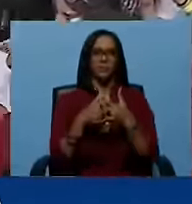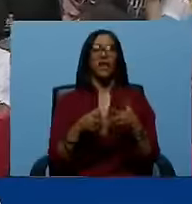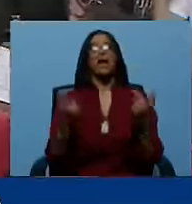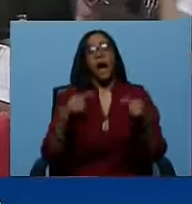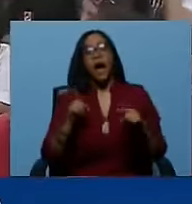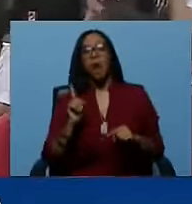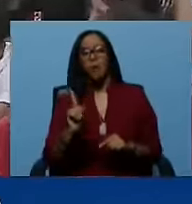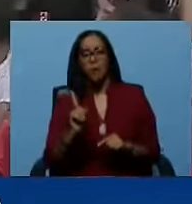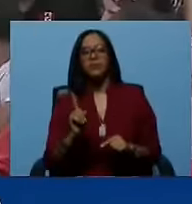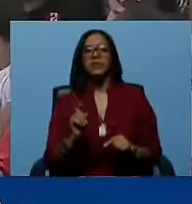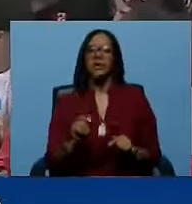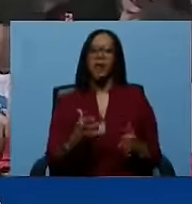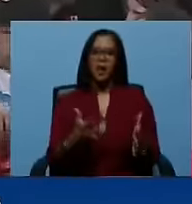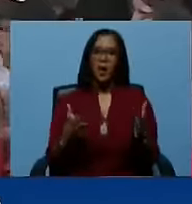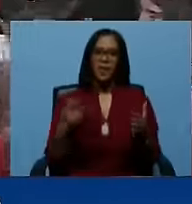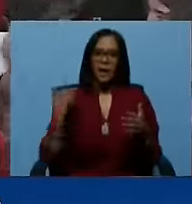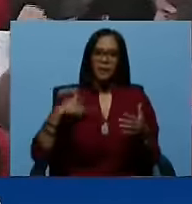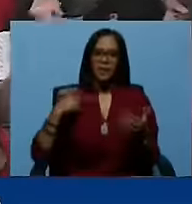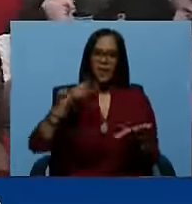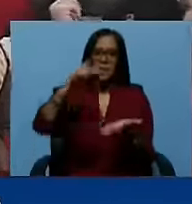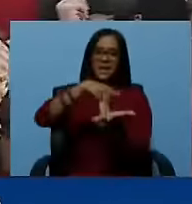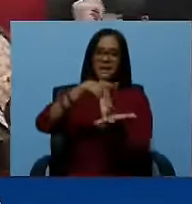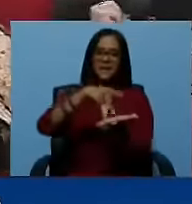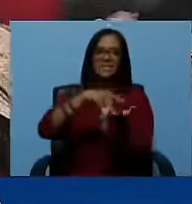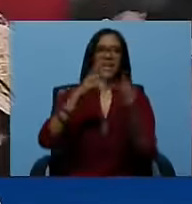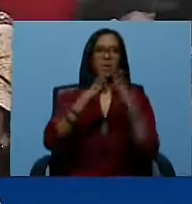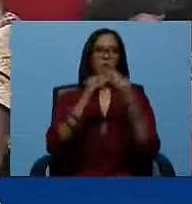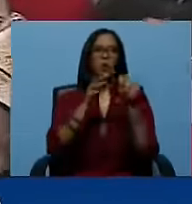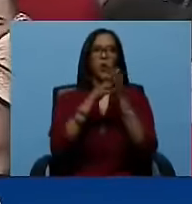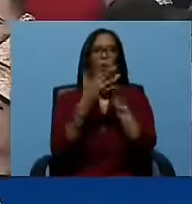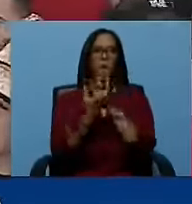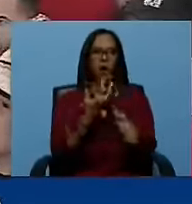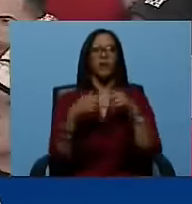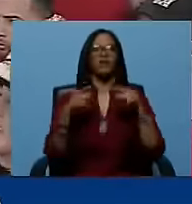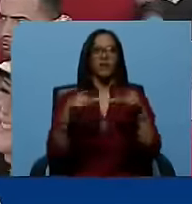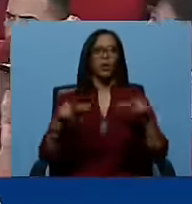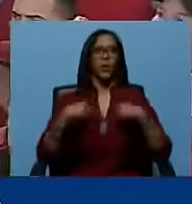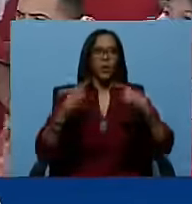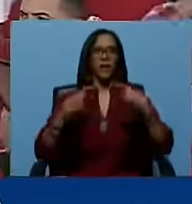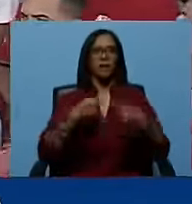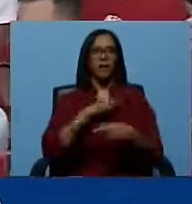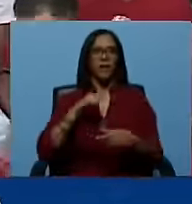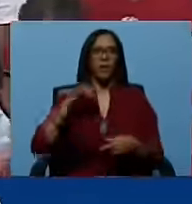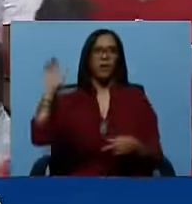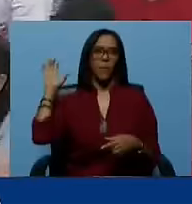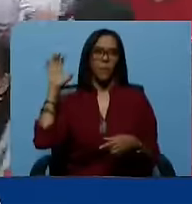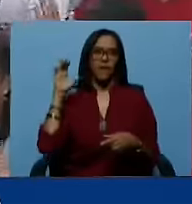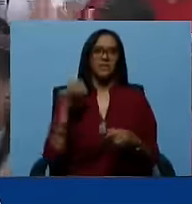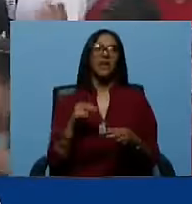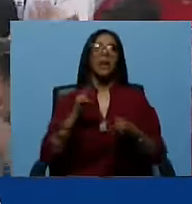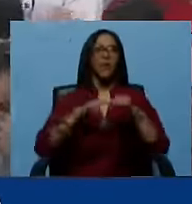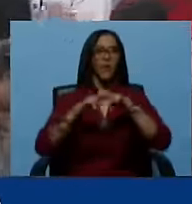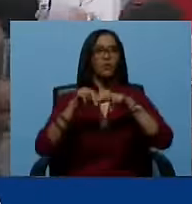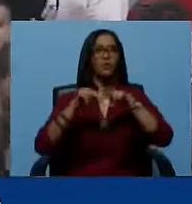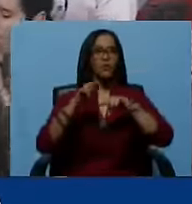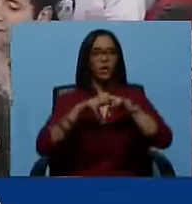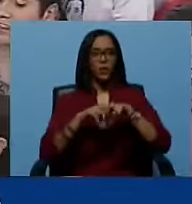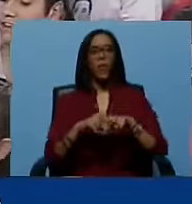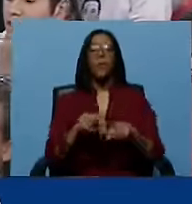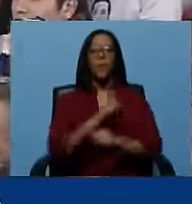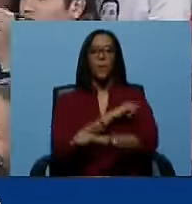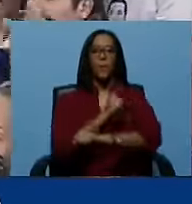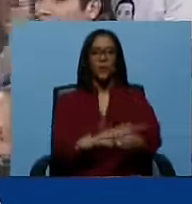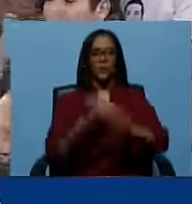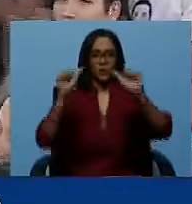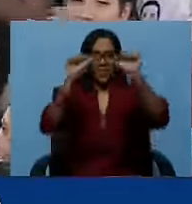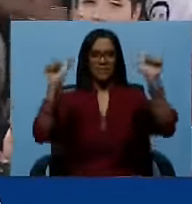así, logramos tener presencia en todos los barrios y sectores populares de nuestro país, construyendo un poderoso